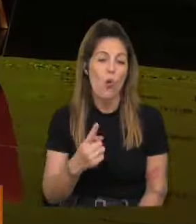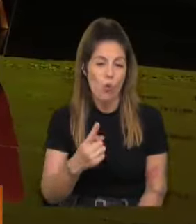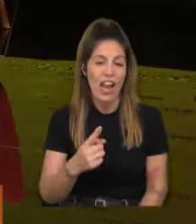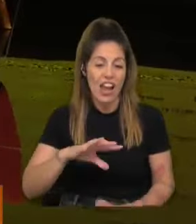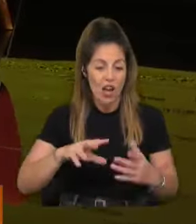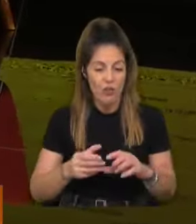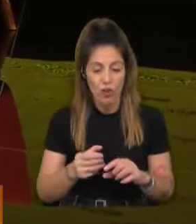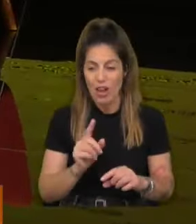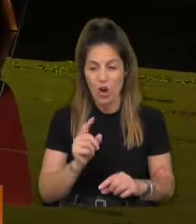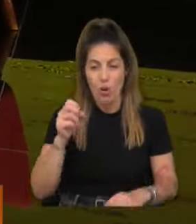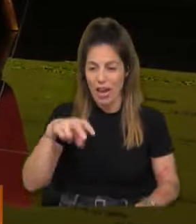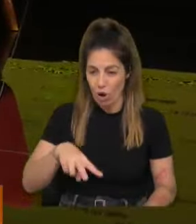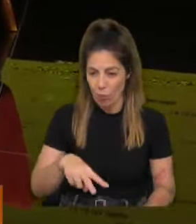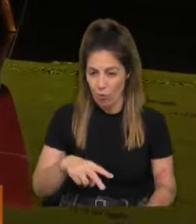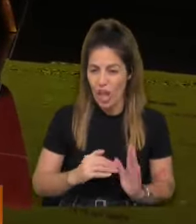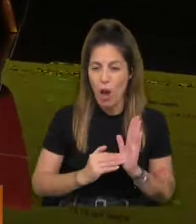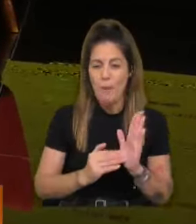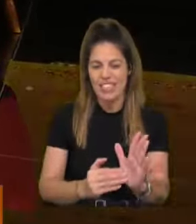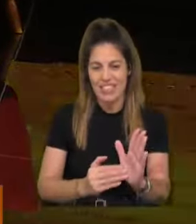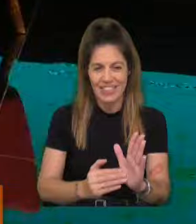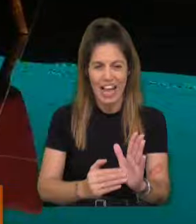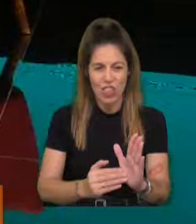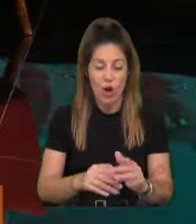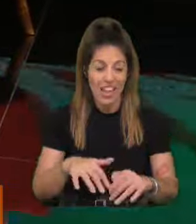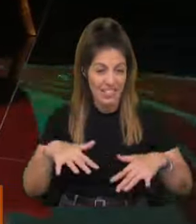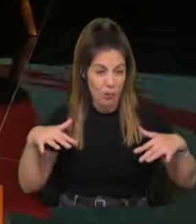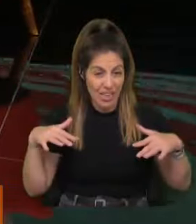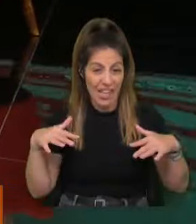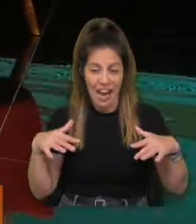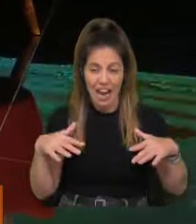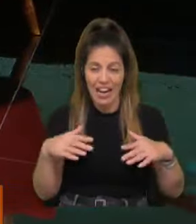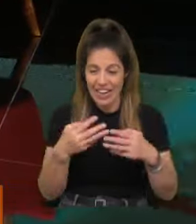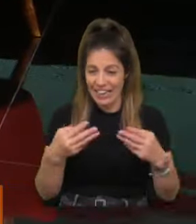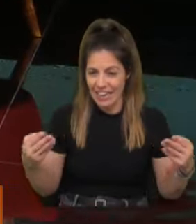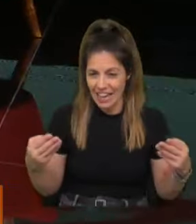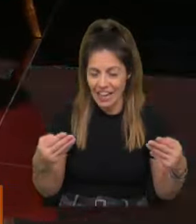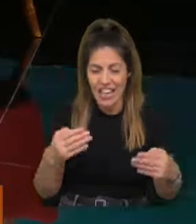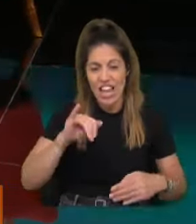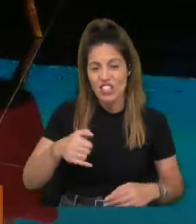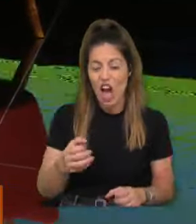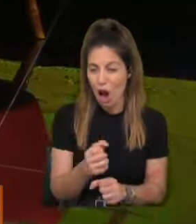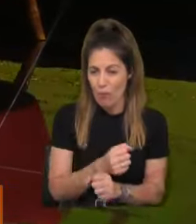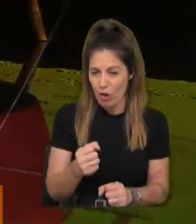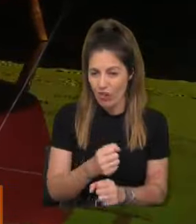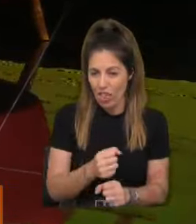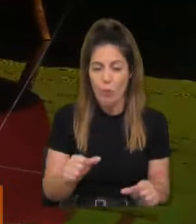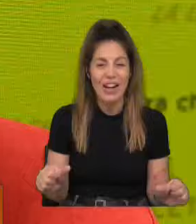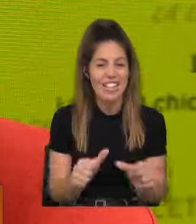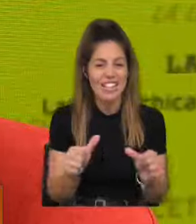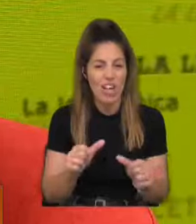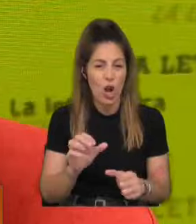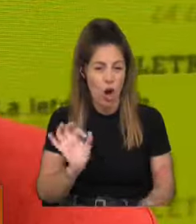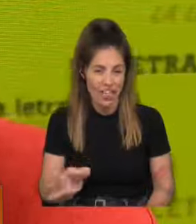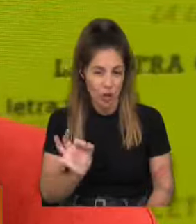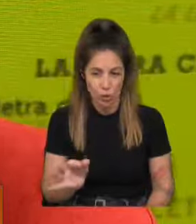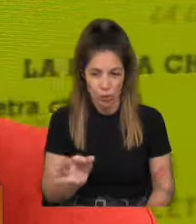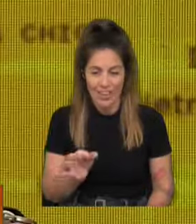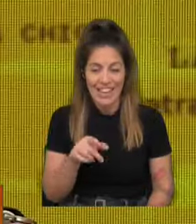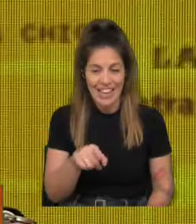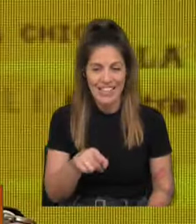y por lo tanto presentado ante la presidencia de la asamblea general ya corre para para octubre Ese es el de allanamientos nocturn El de